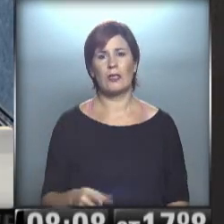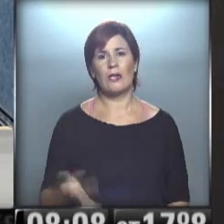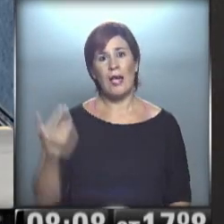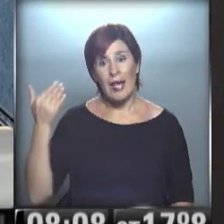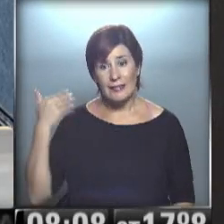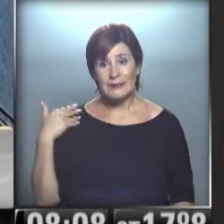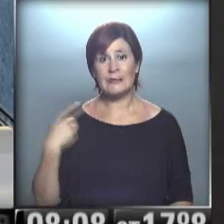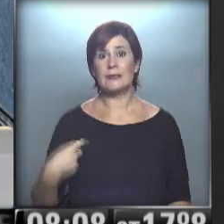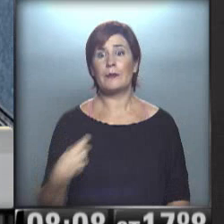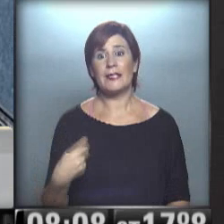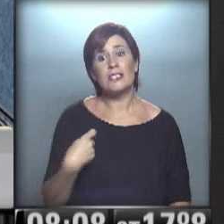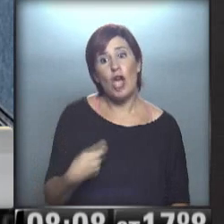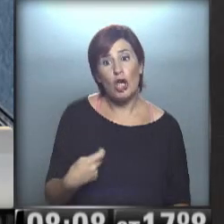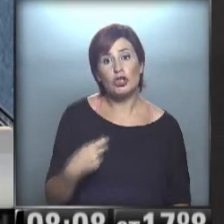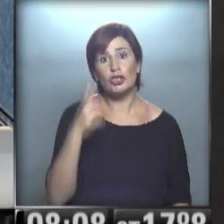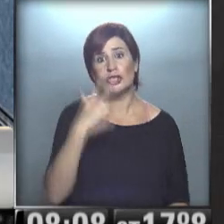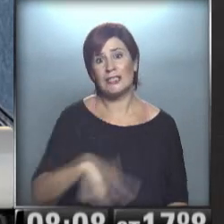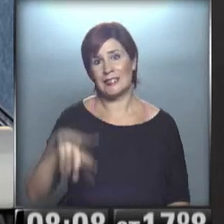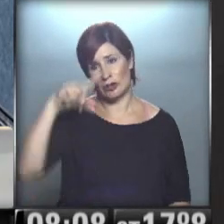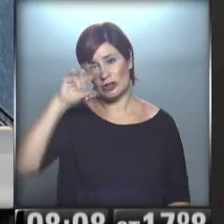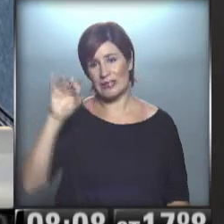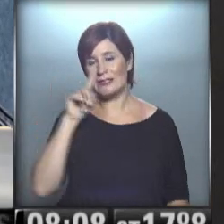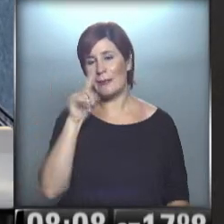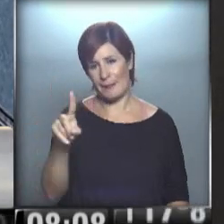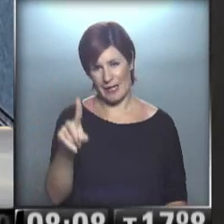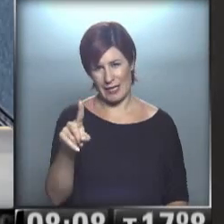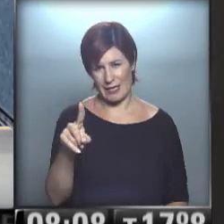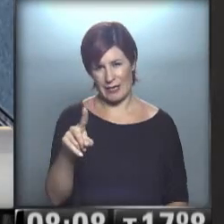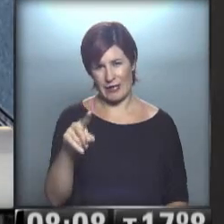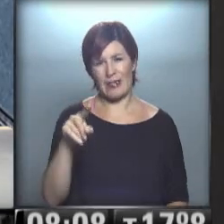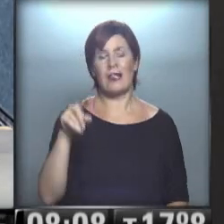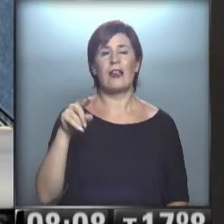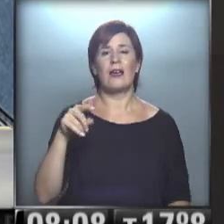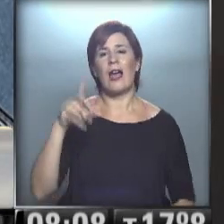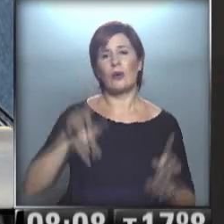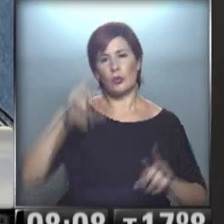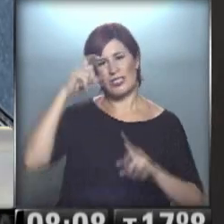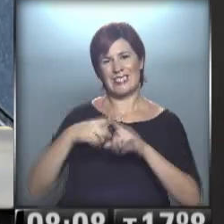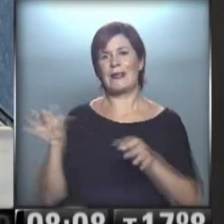344.630 pensiones no contributivas, incluyendo excombatientes de Malvinas, tenemos